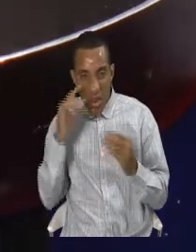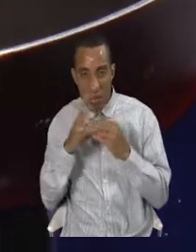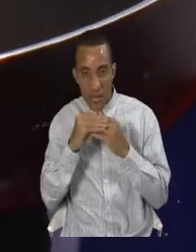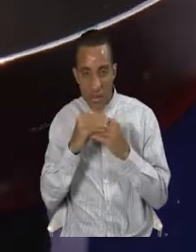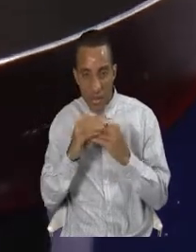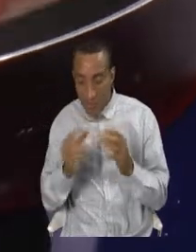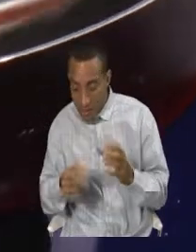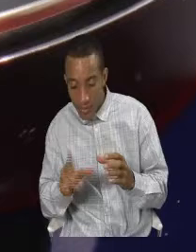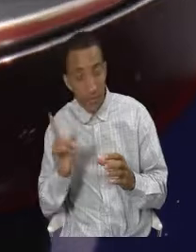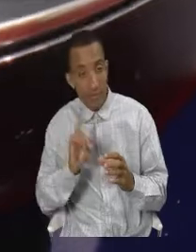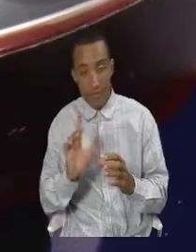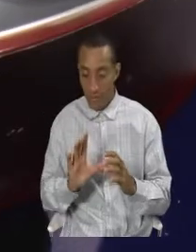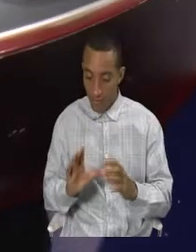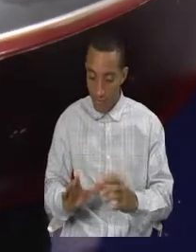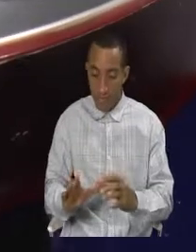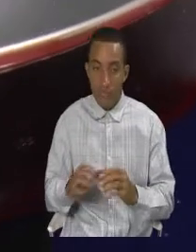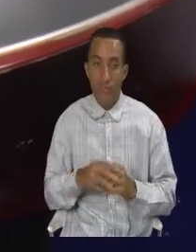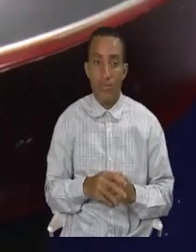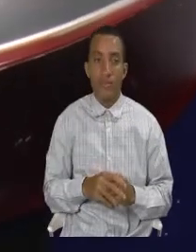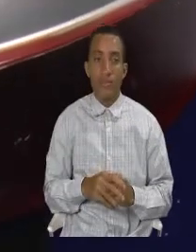es tapar.